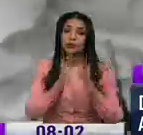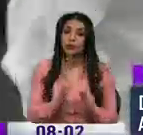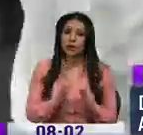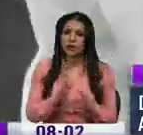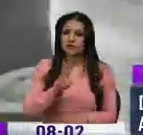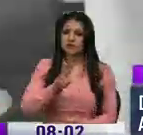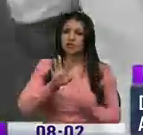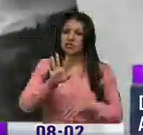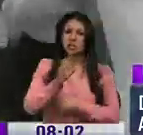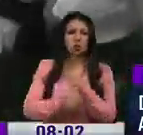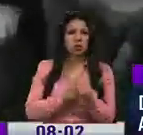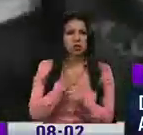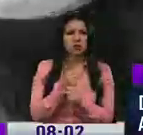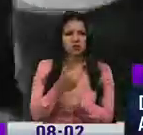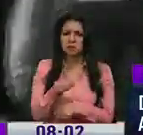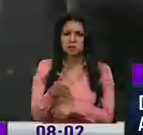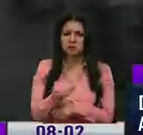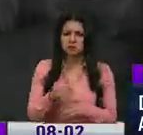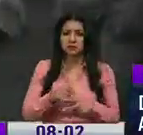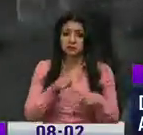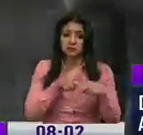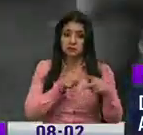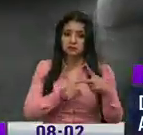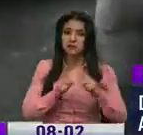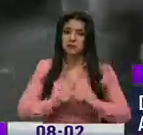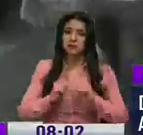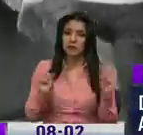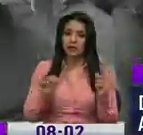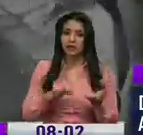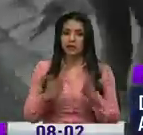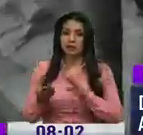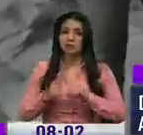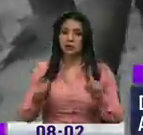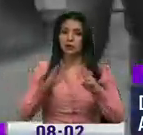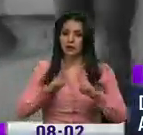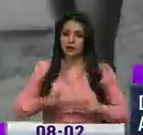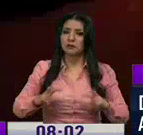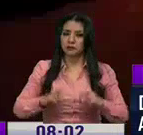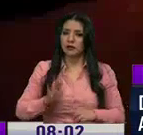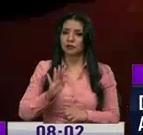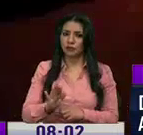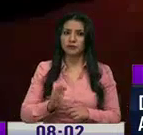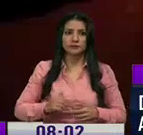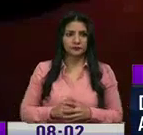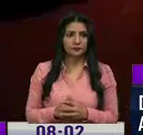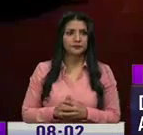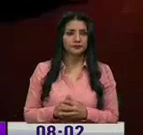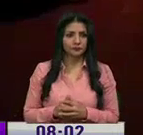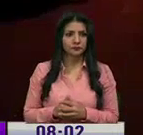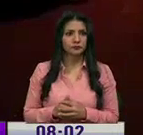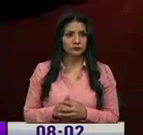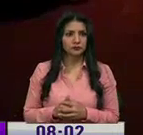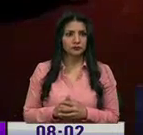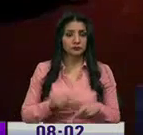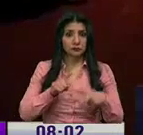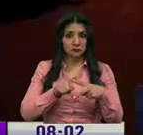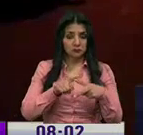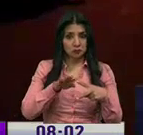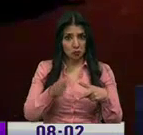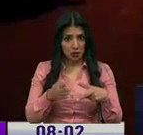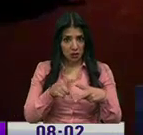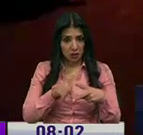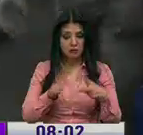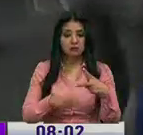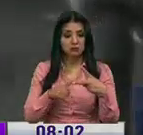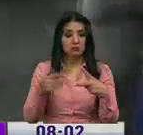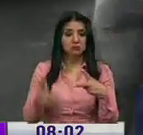de los 25 años de edad. Dos casos diferentes, pero investigados como asesinato. Es un caso que ya está más avanzado